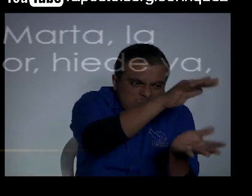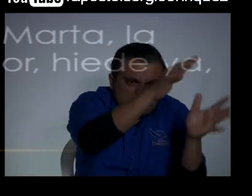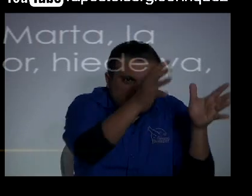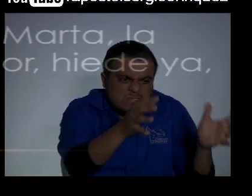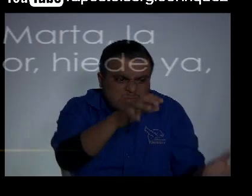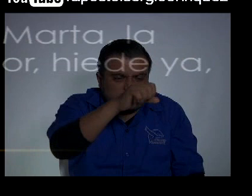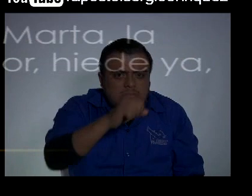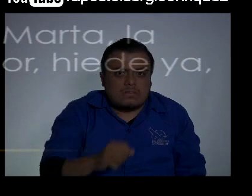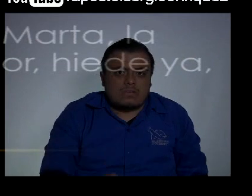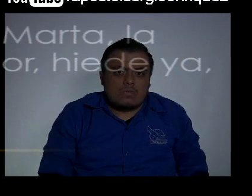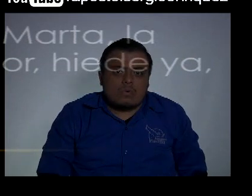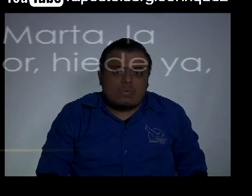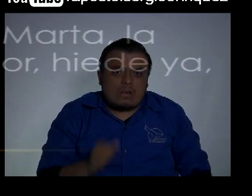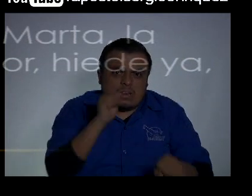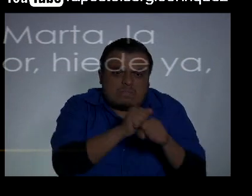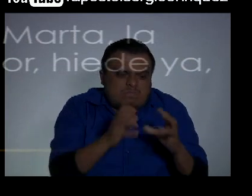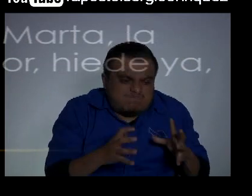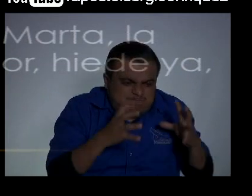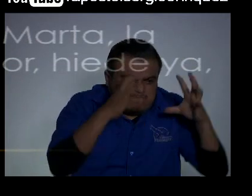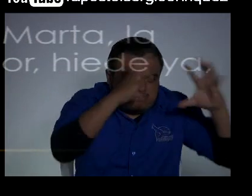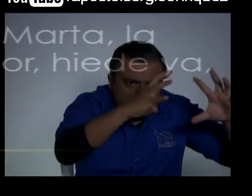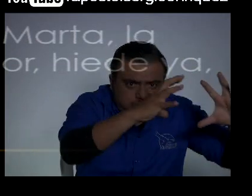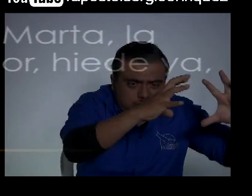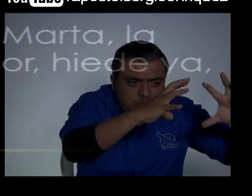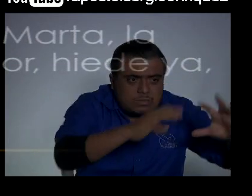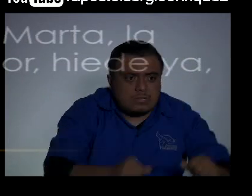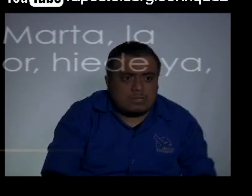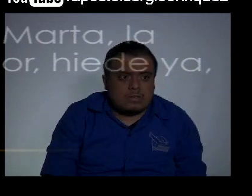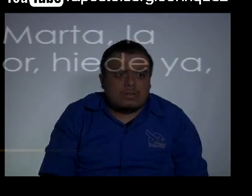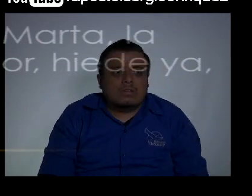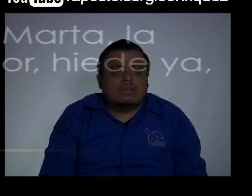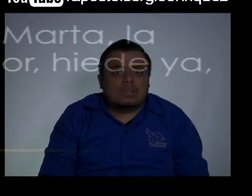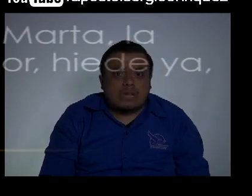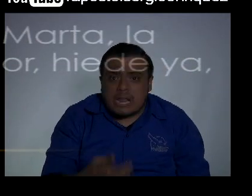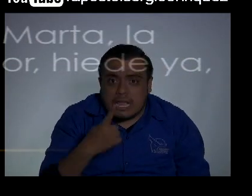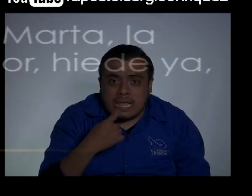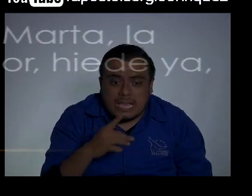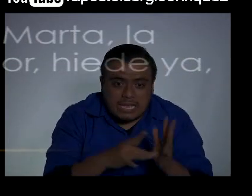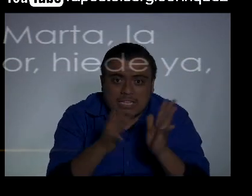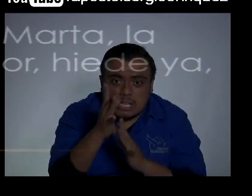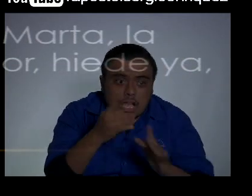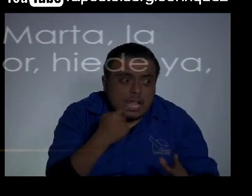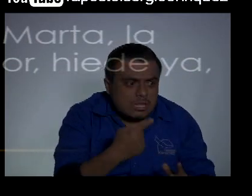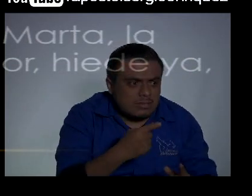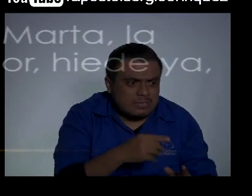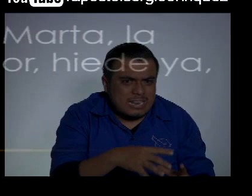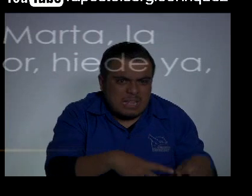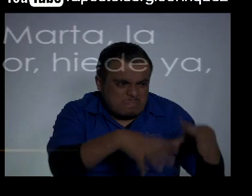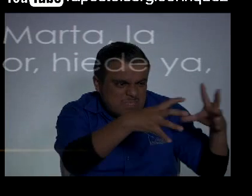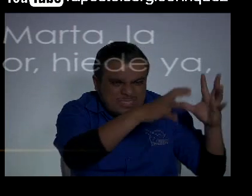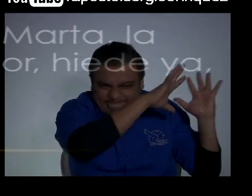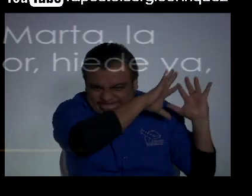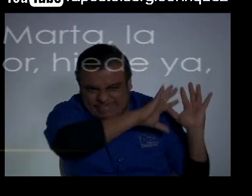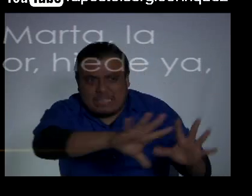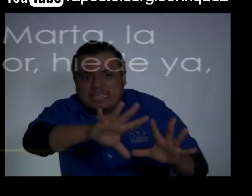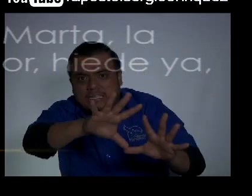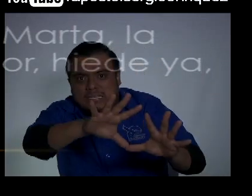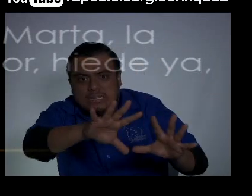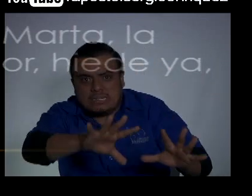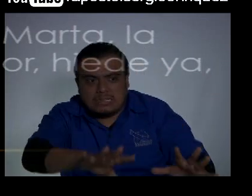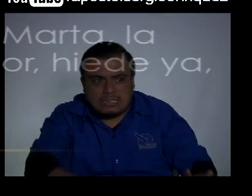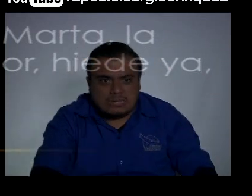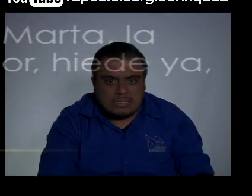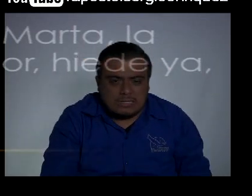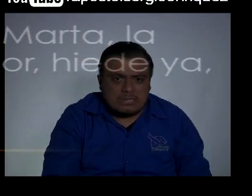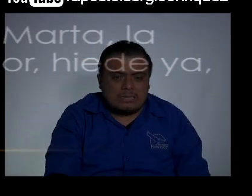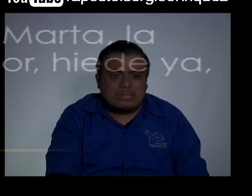piedra puesta encima. Juan 11:39, y dijo Jesús: quitad la piedra. Mire la humanidad de